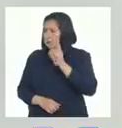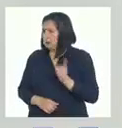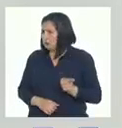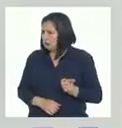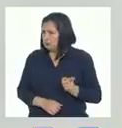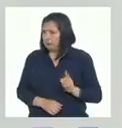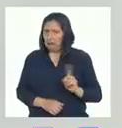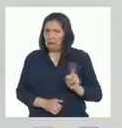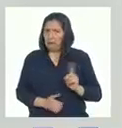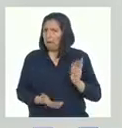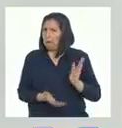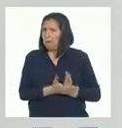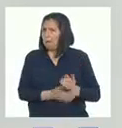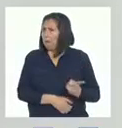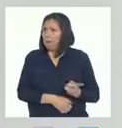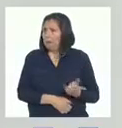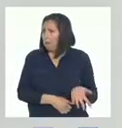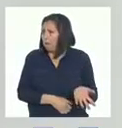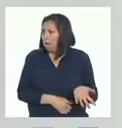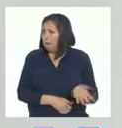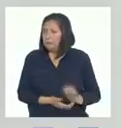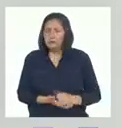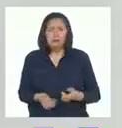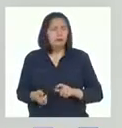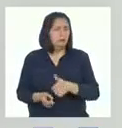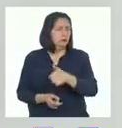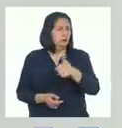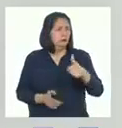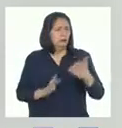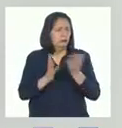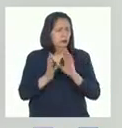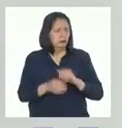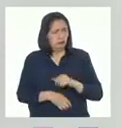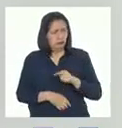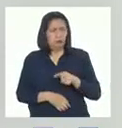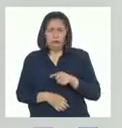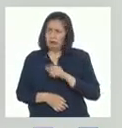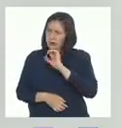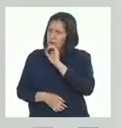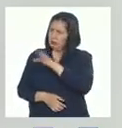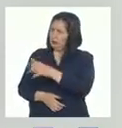profesor no hace nada. Cuando el resto de los estudiantes le